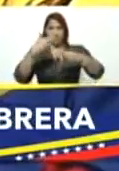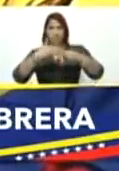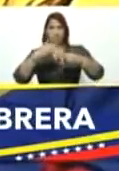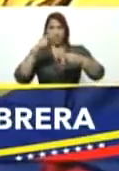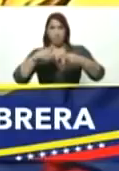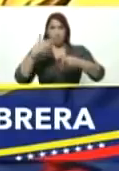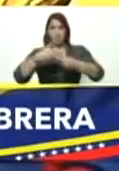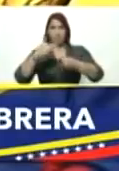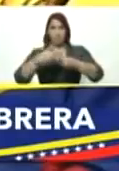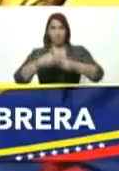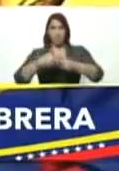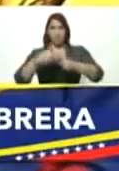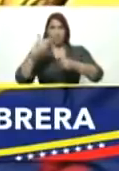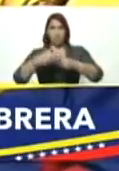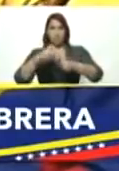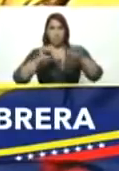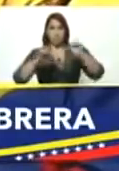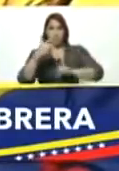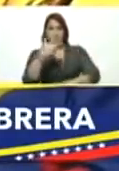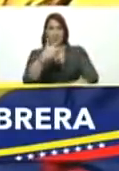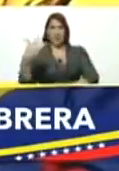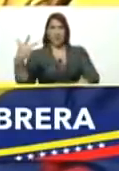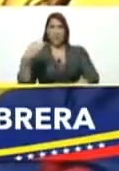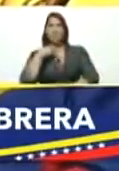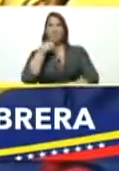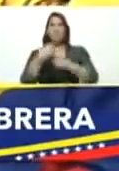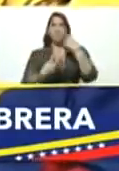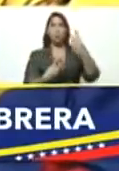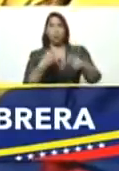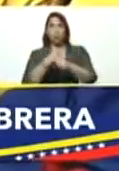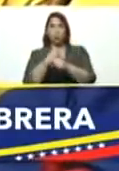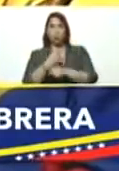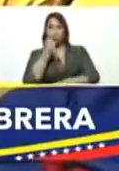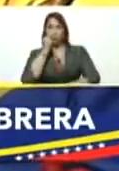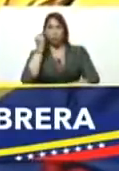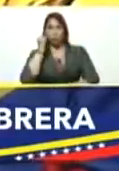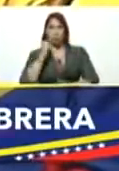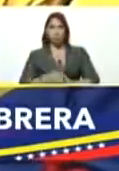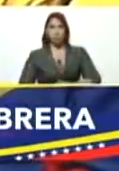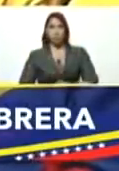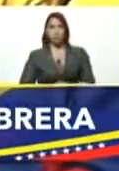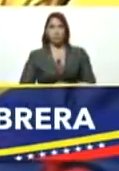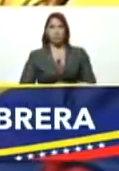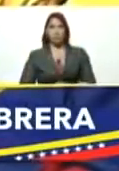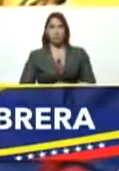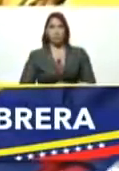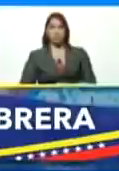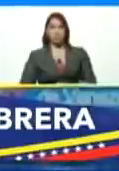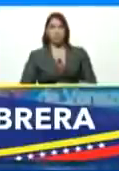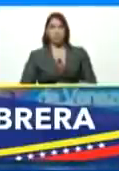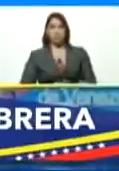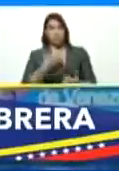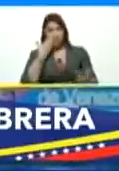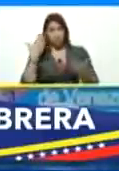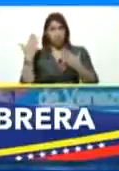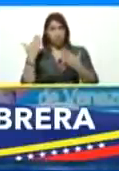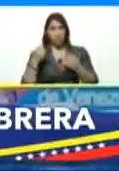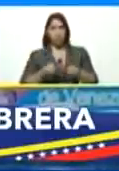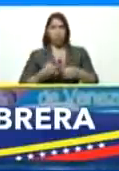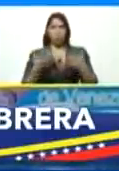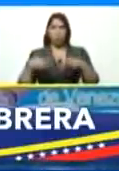petroquímica tres voces de la clase obrera y ahí es cuando el